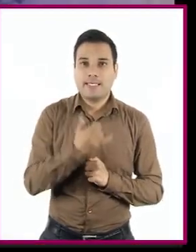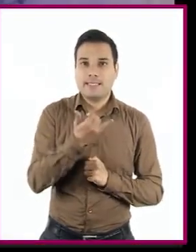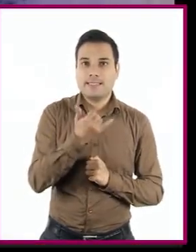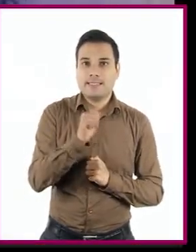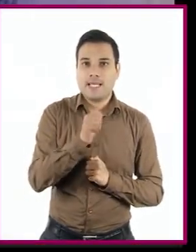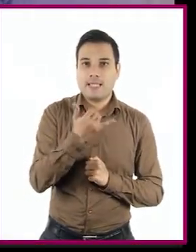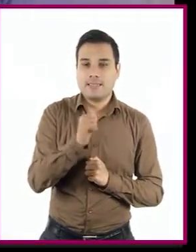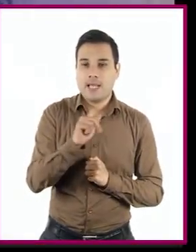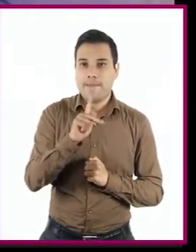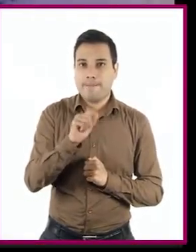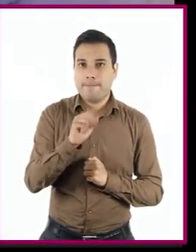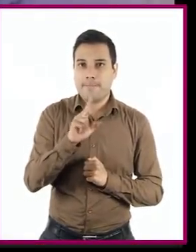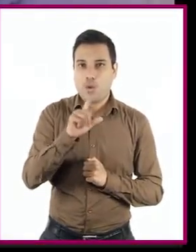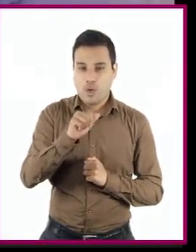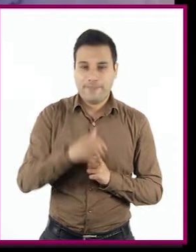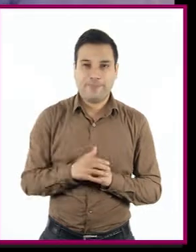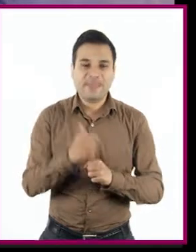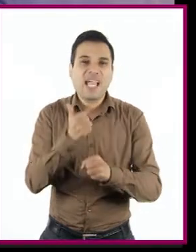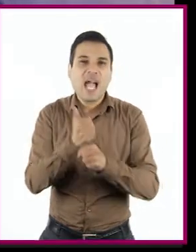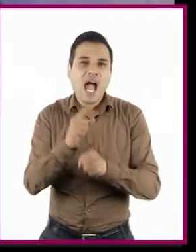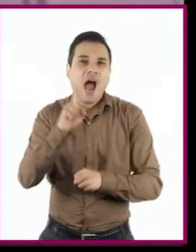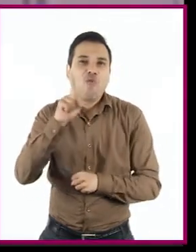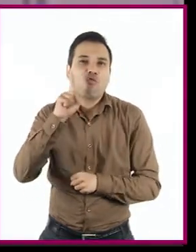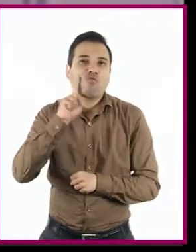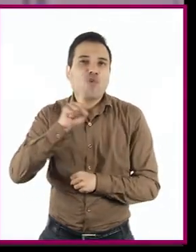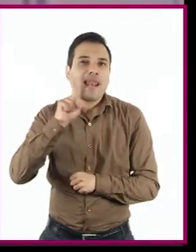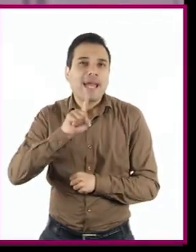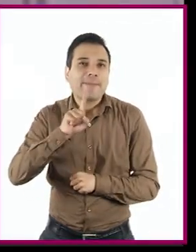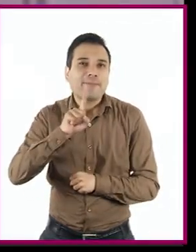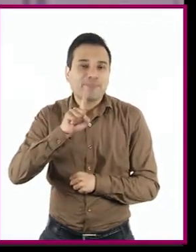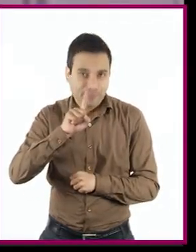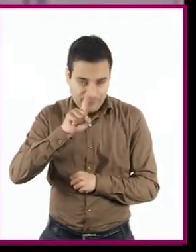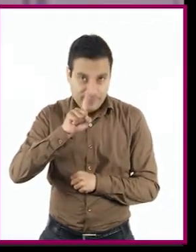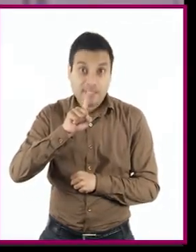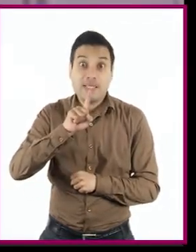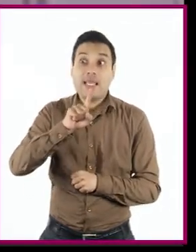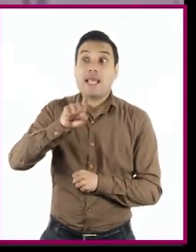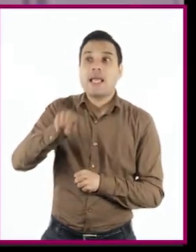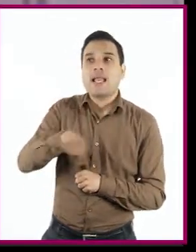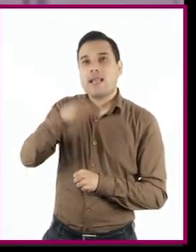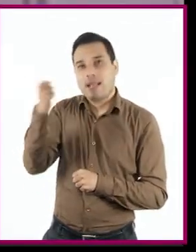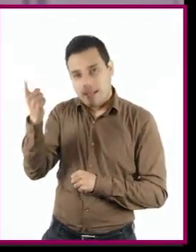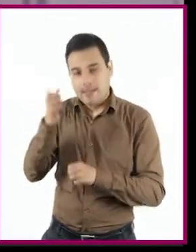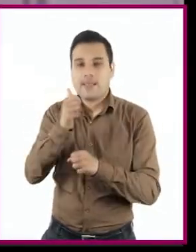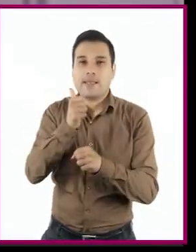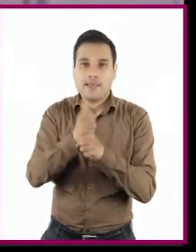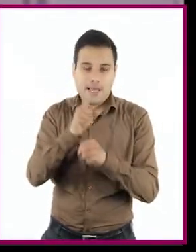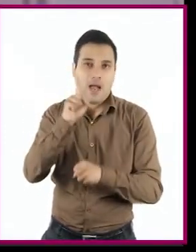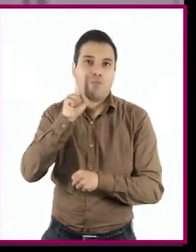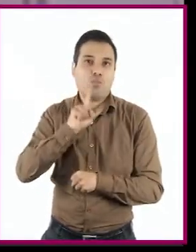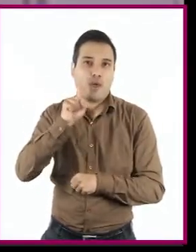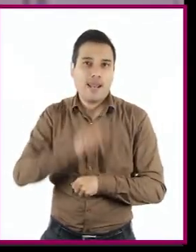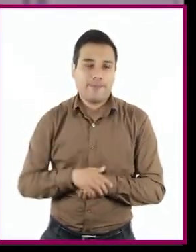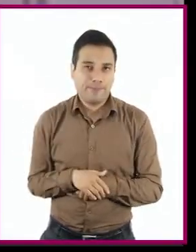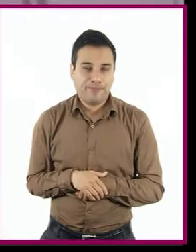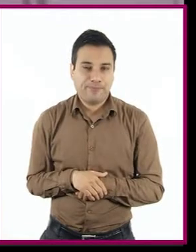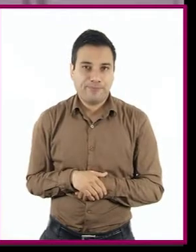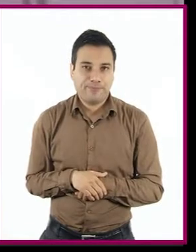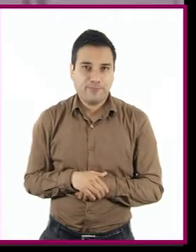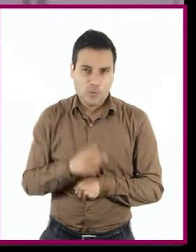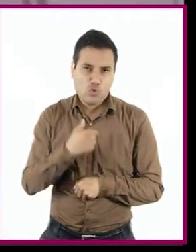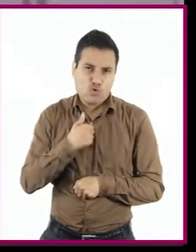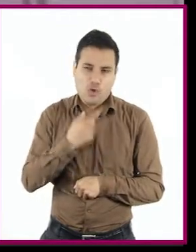Paula era la abuelita de mi abuelita, la mamá de mi mamá, a la cual le decíamos, yo le